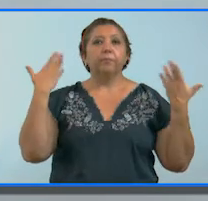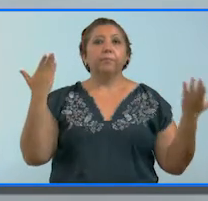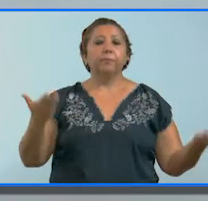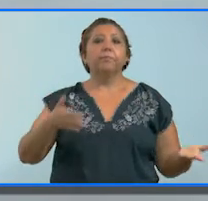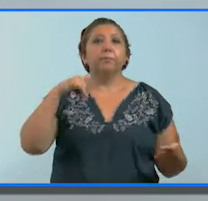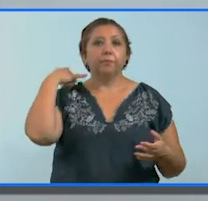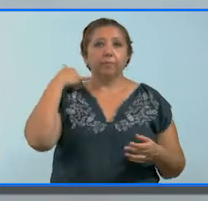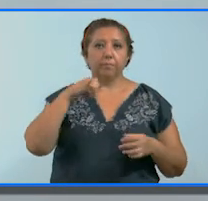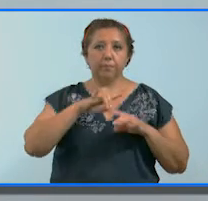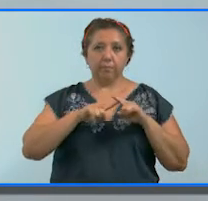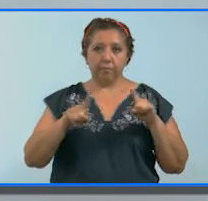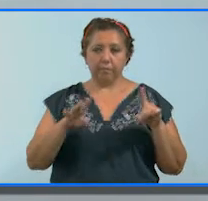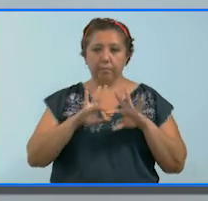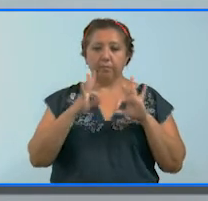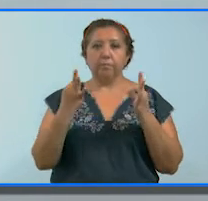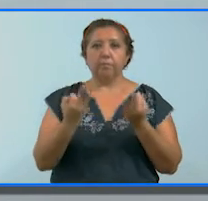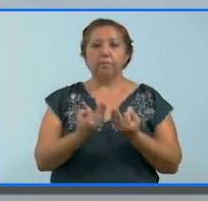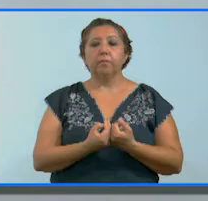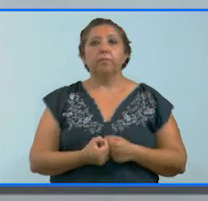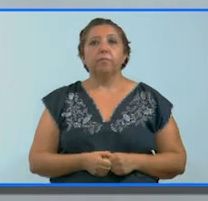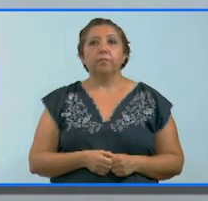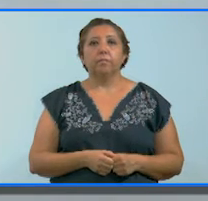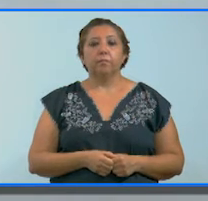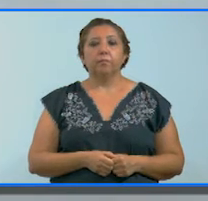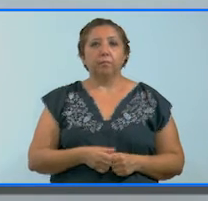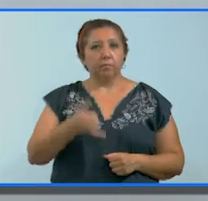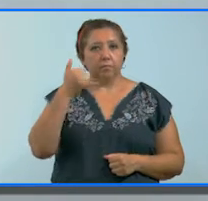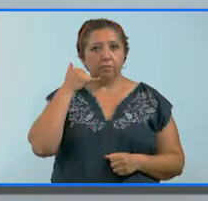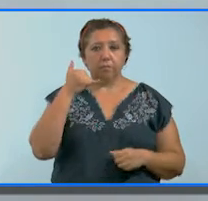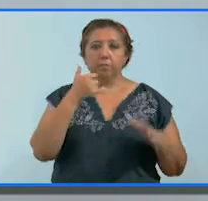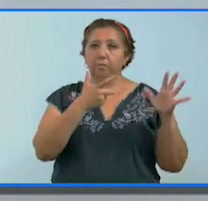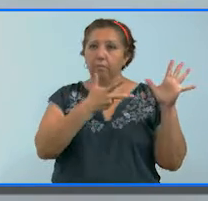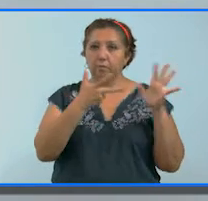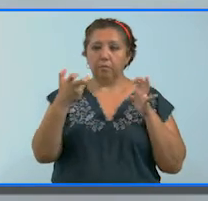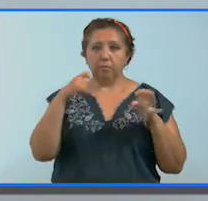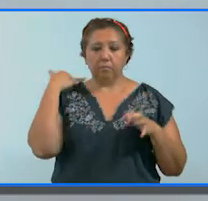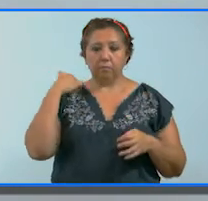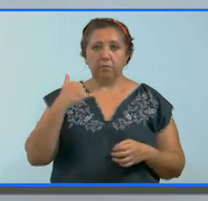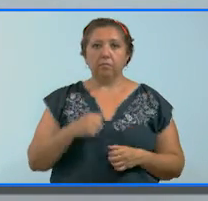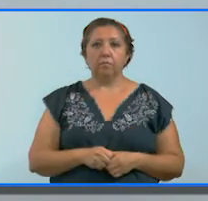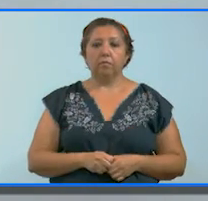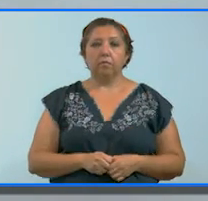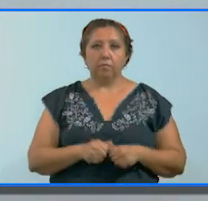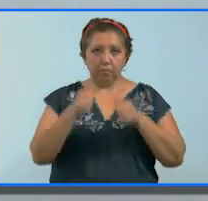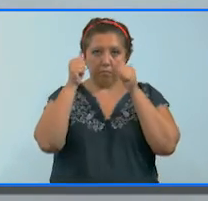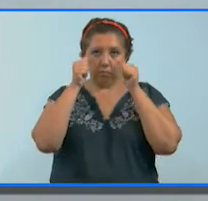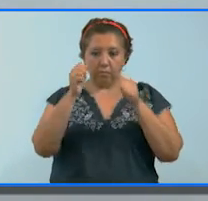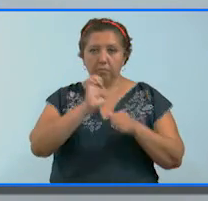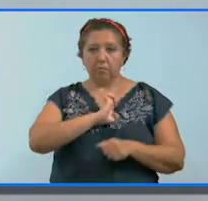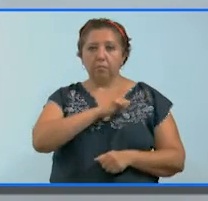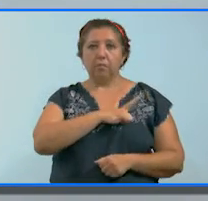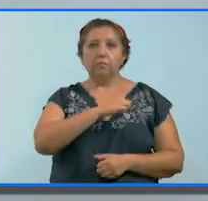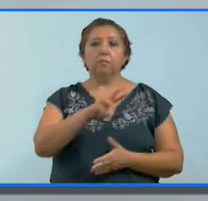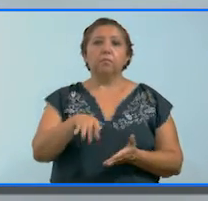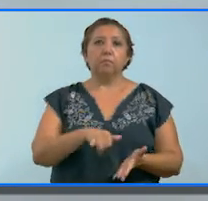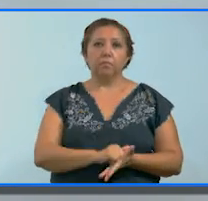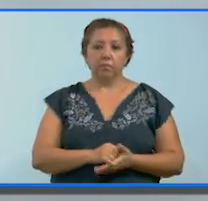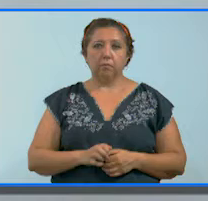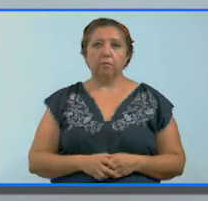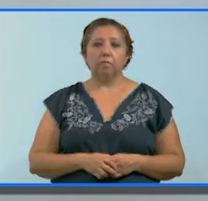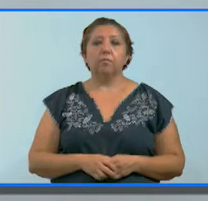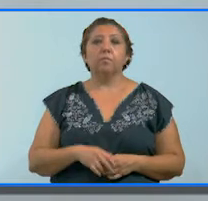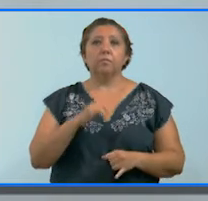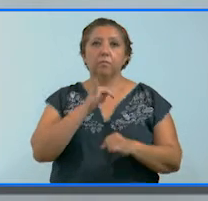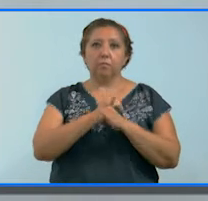de los yucatecos diversos canales la línea telefónica 800 yucatán atiende en español y en maya